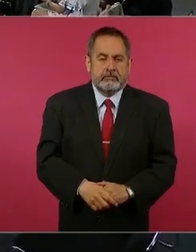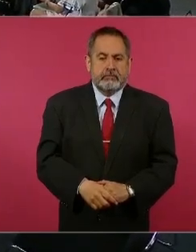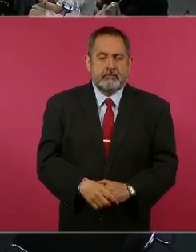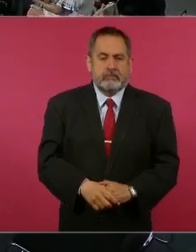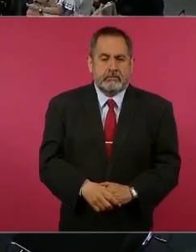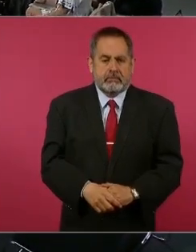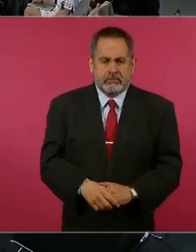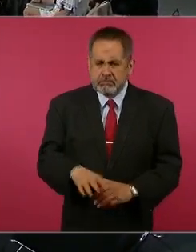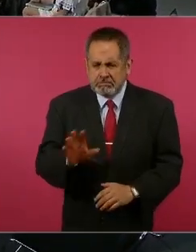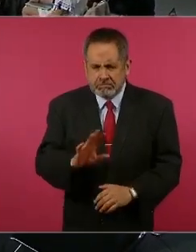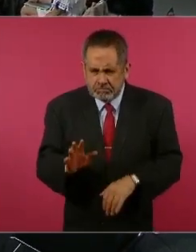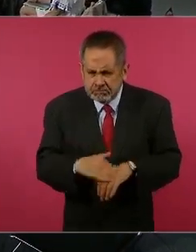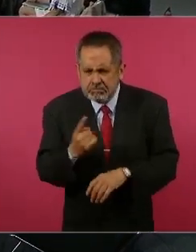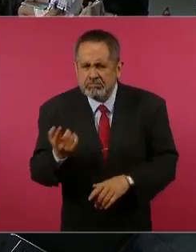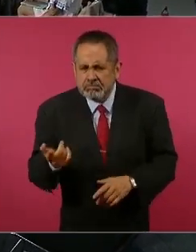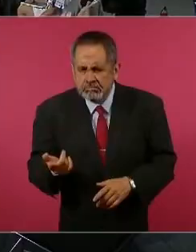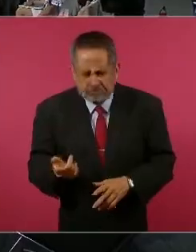No, ¿por qué?